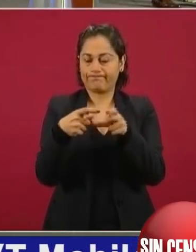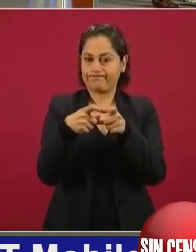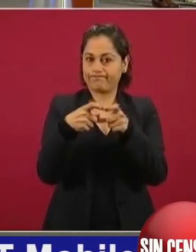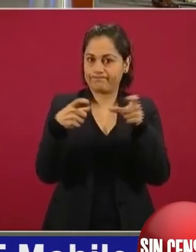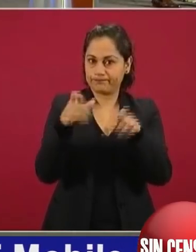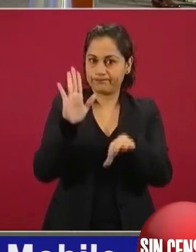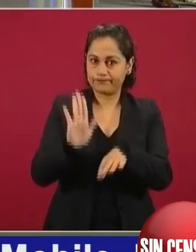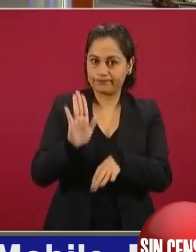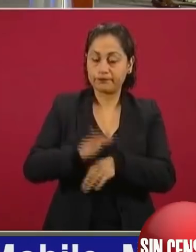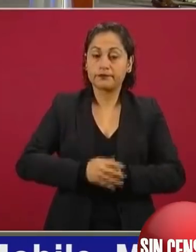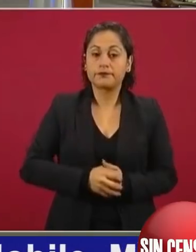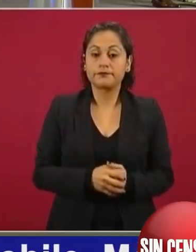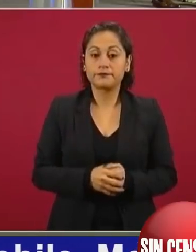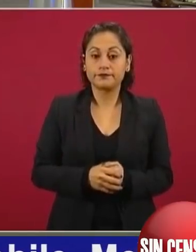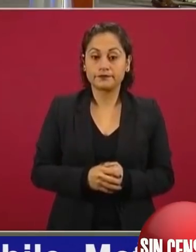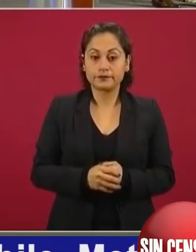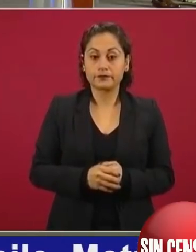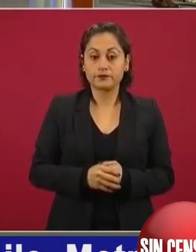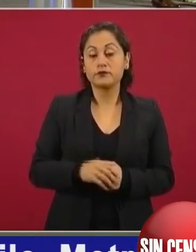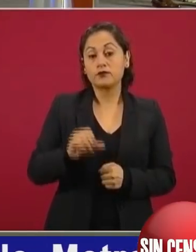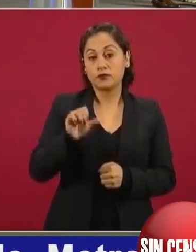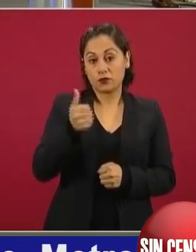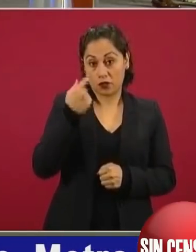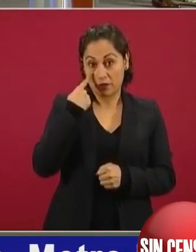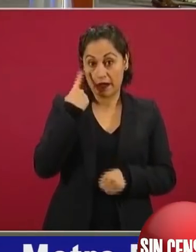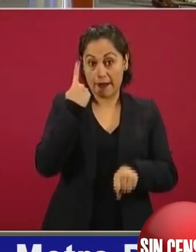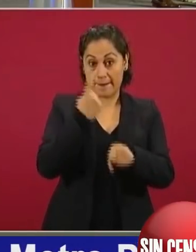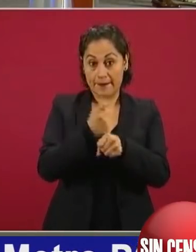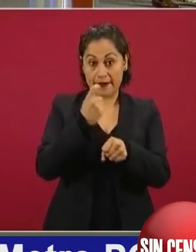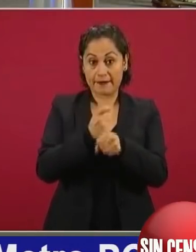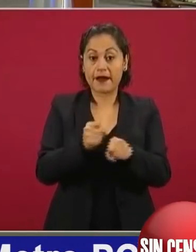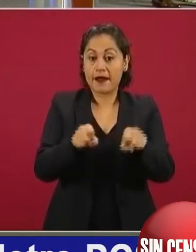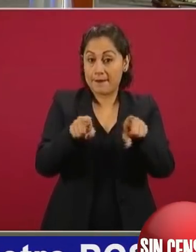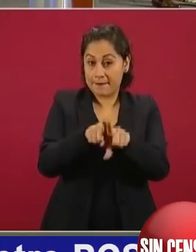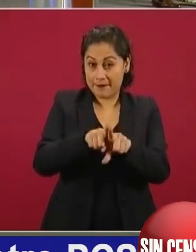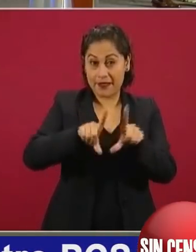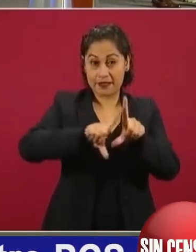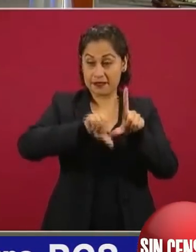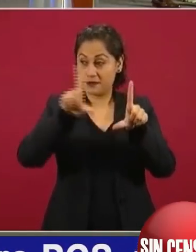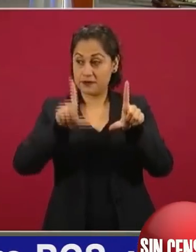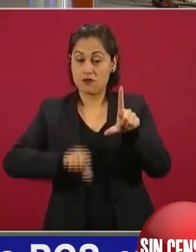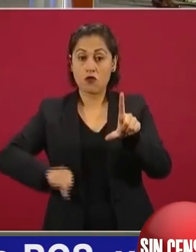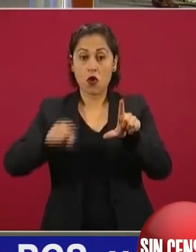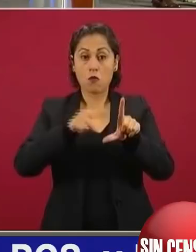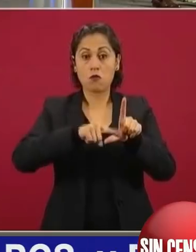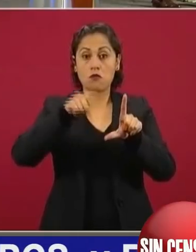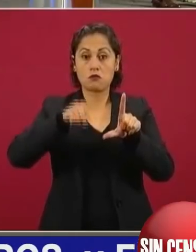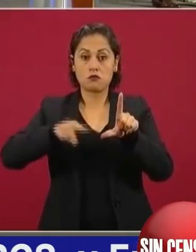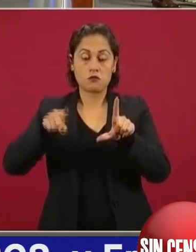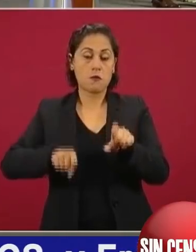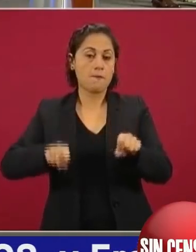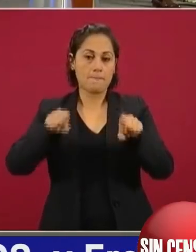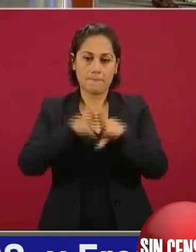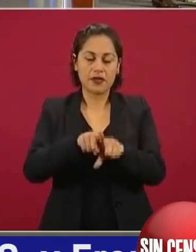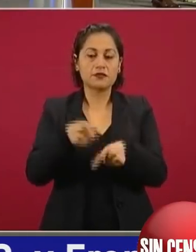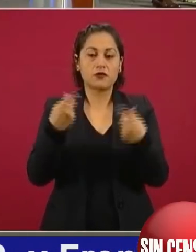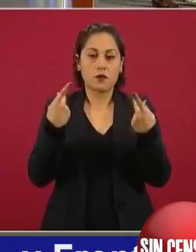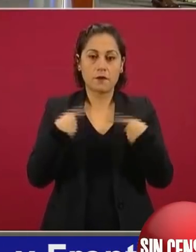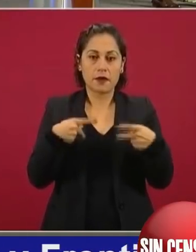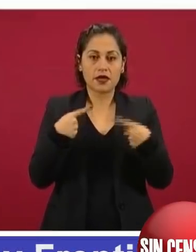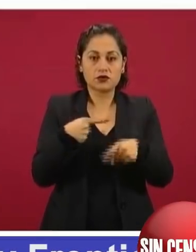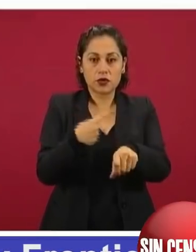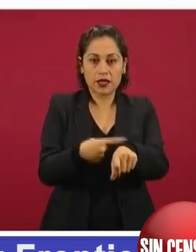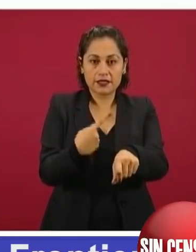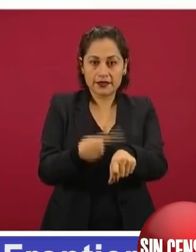siguiente. Primera curva epidémica es la misma que mostré hace rato, de una forma semejante y de color semejante, son los casos estimados, los casos